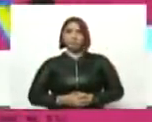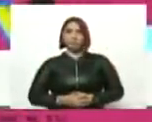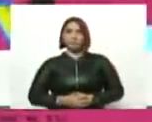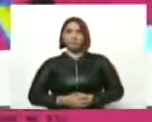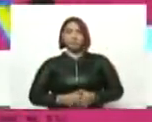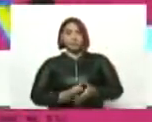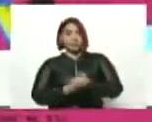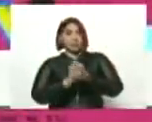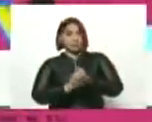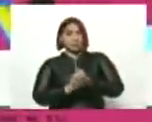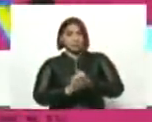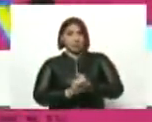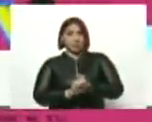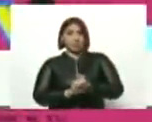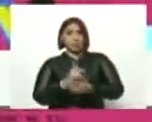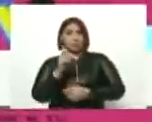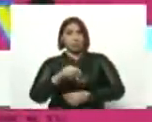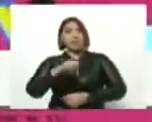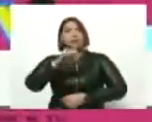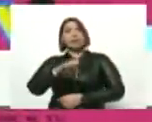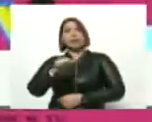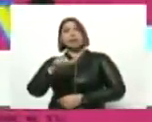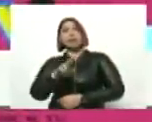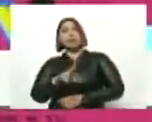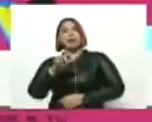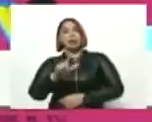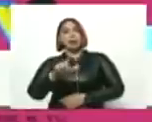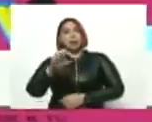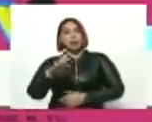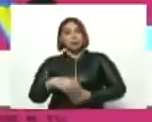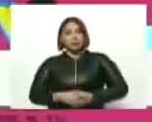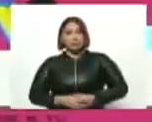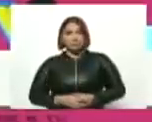Compañeros que hoy no están, como Earle Herrera, nuestro Earle Herrera,